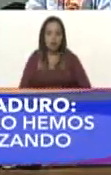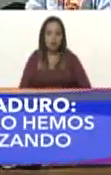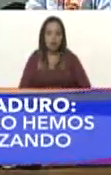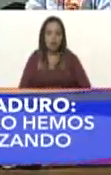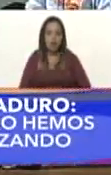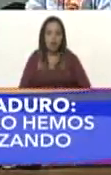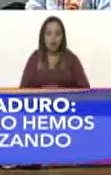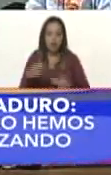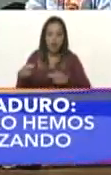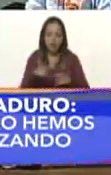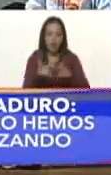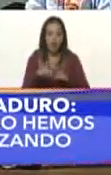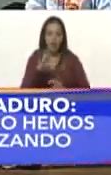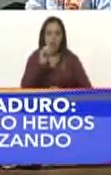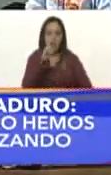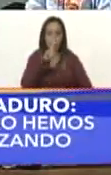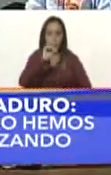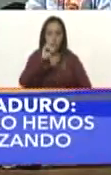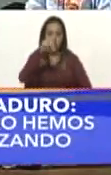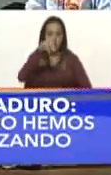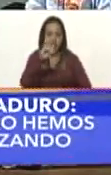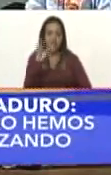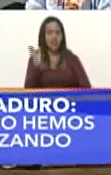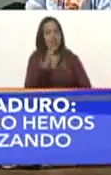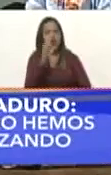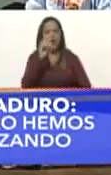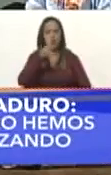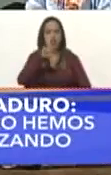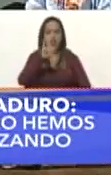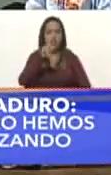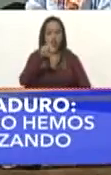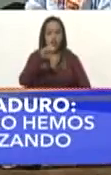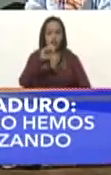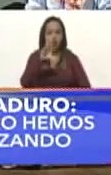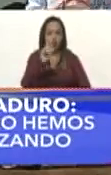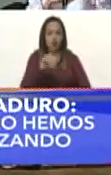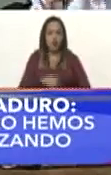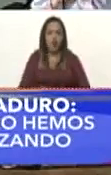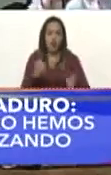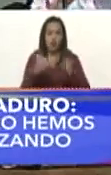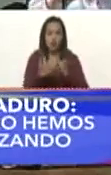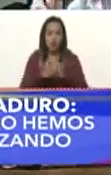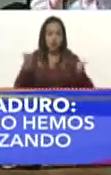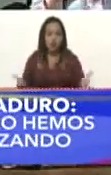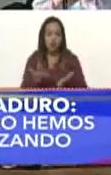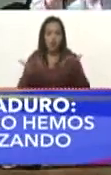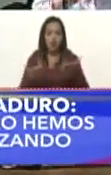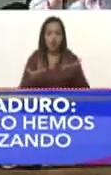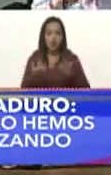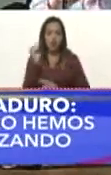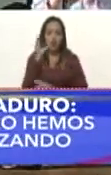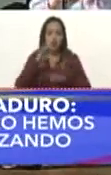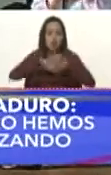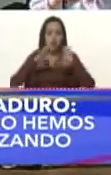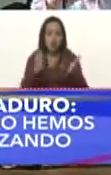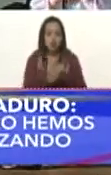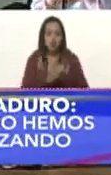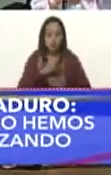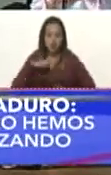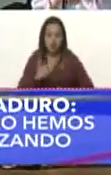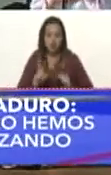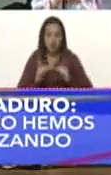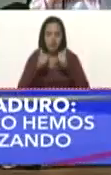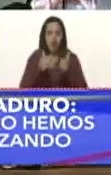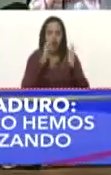río Caroní, frente a este río Orinoco, en el comité promotor del Congreso Mundial para constituir la